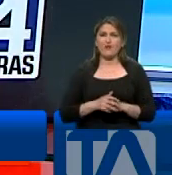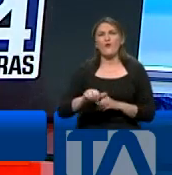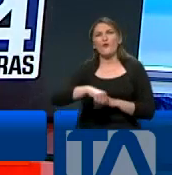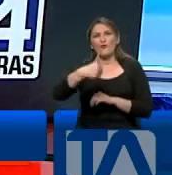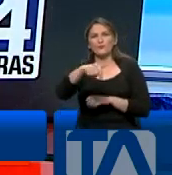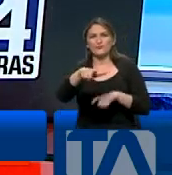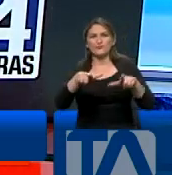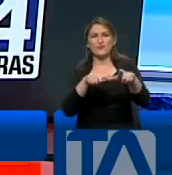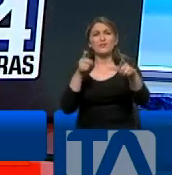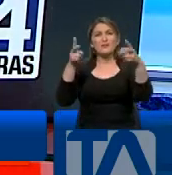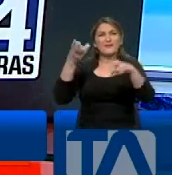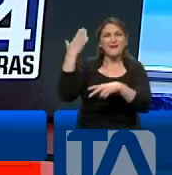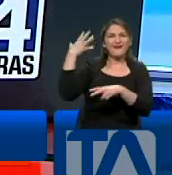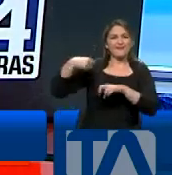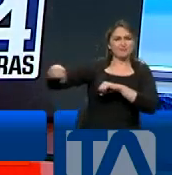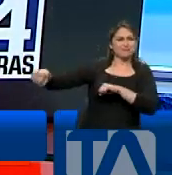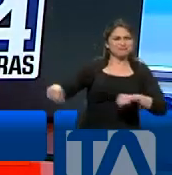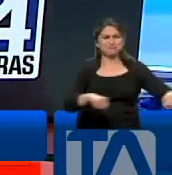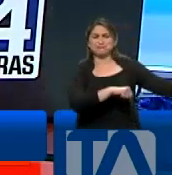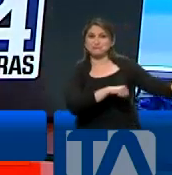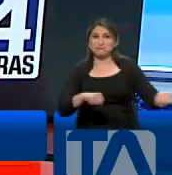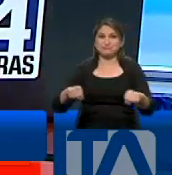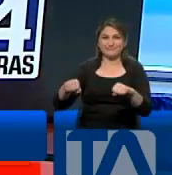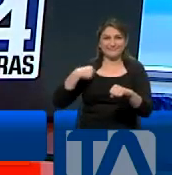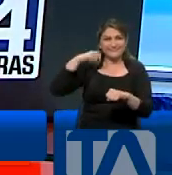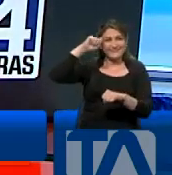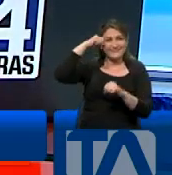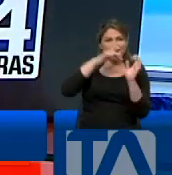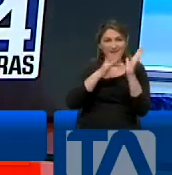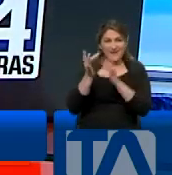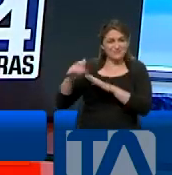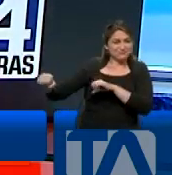abril. Conozcamos qué han hecho los alcaldes de ambas ciudades